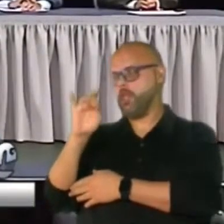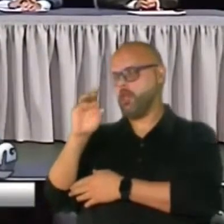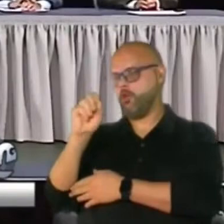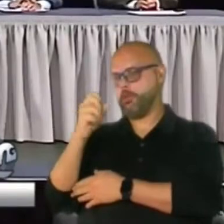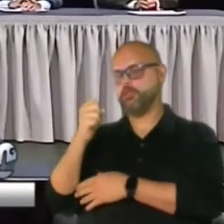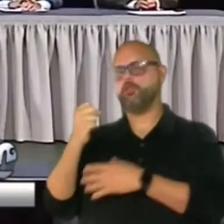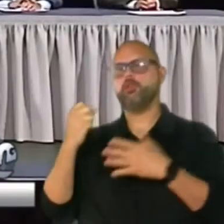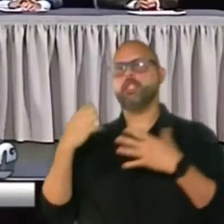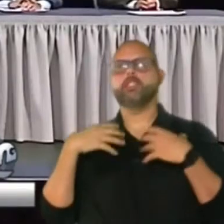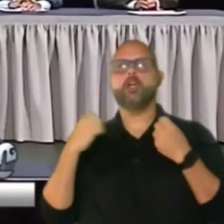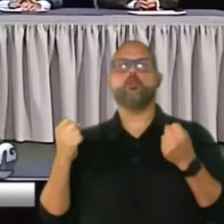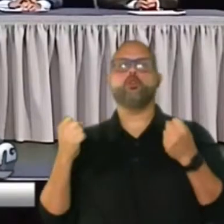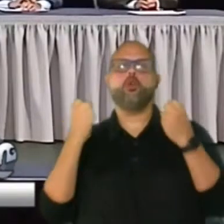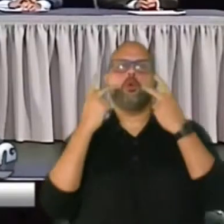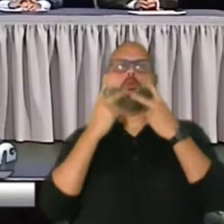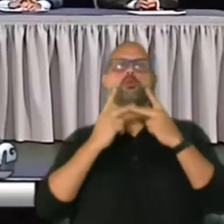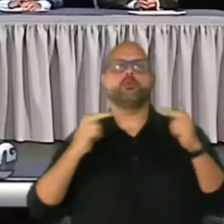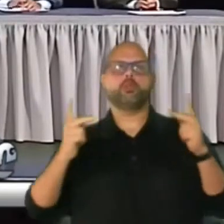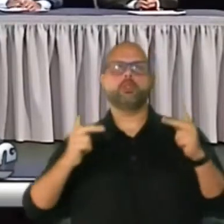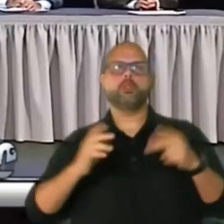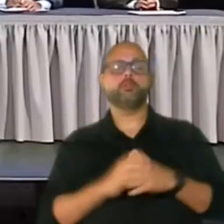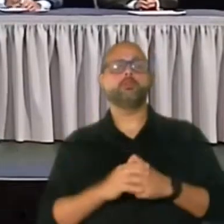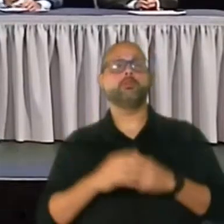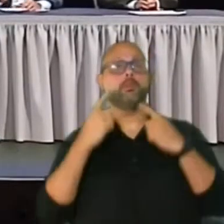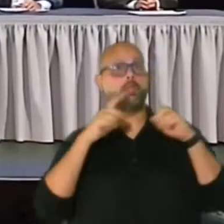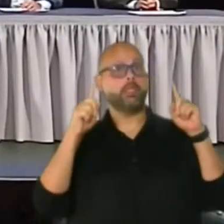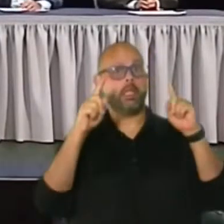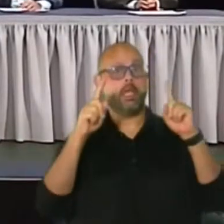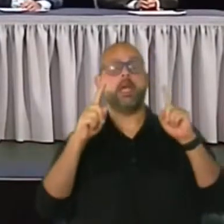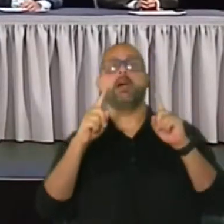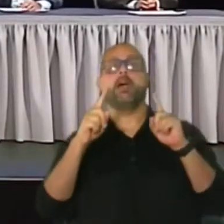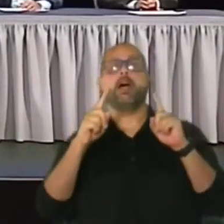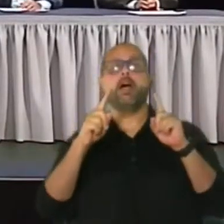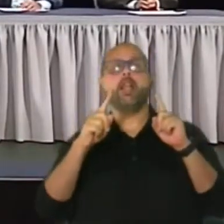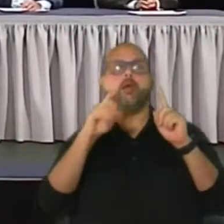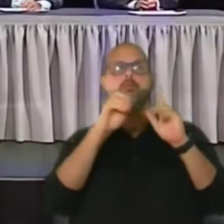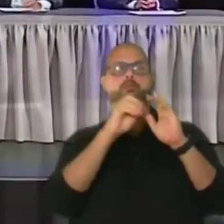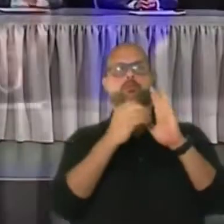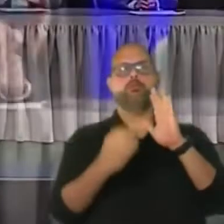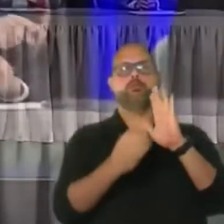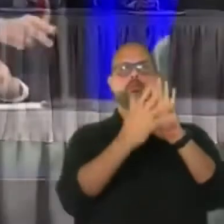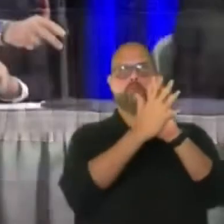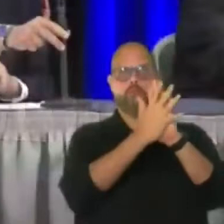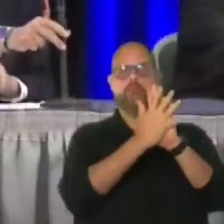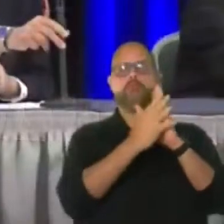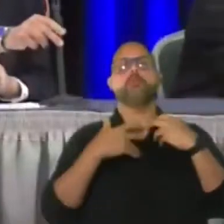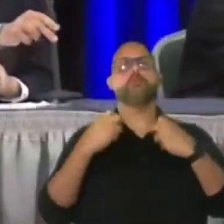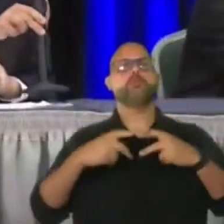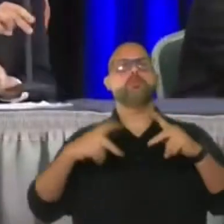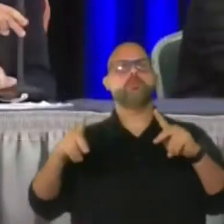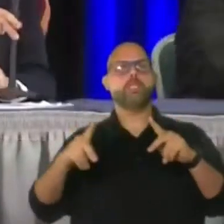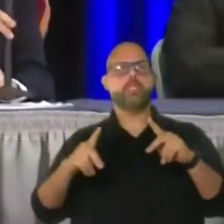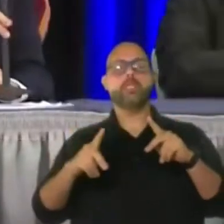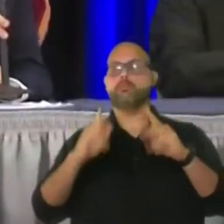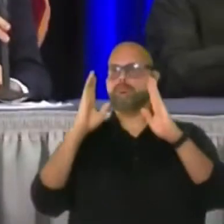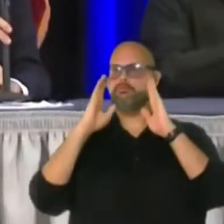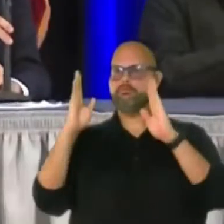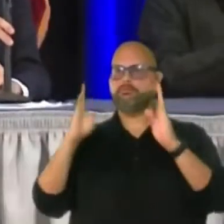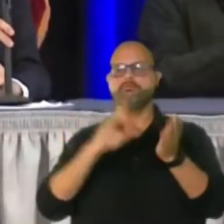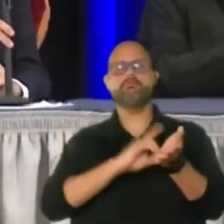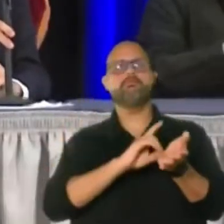con relación a las proyecciones, vamos a tener la oportunidad de escuchar al doctor Humberto Guillot, quien nos